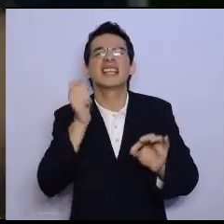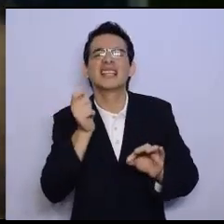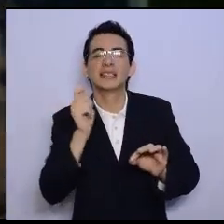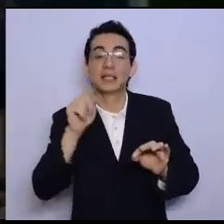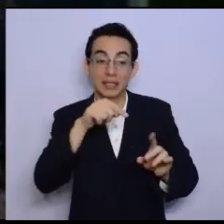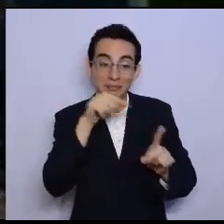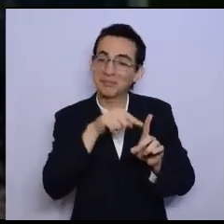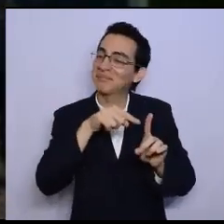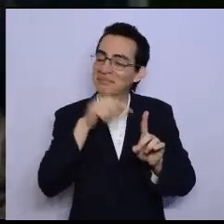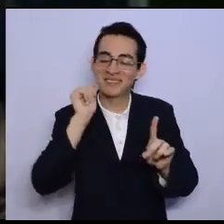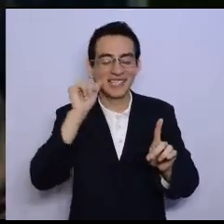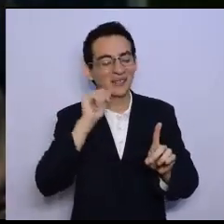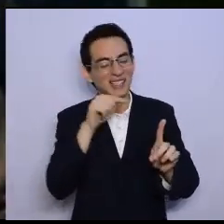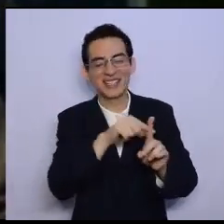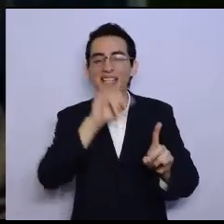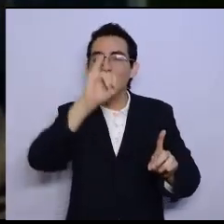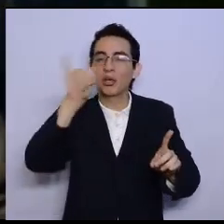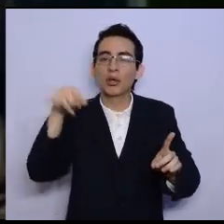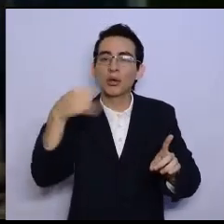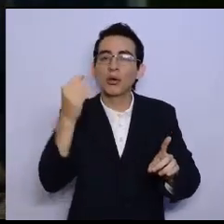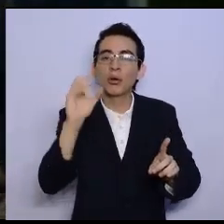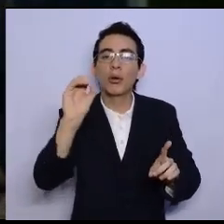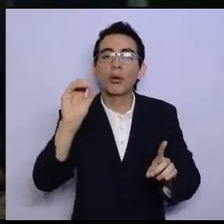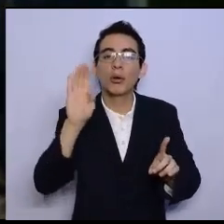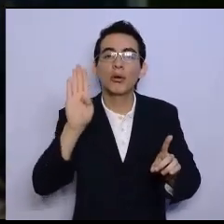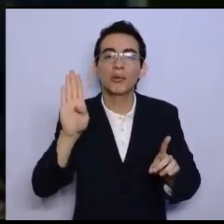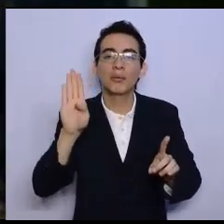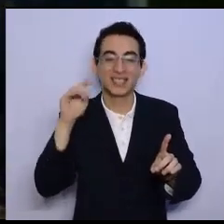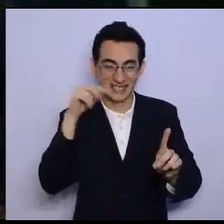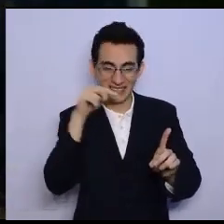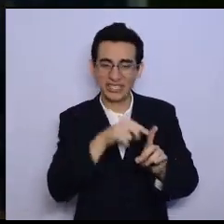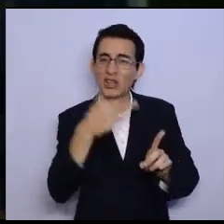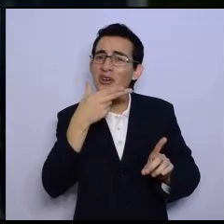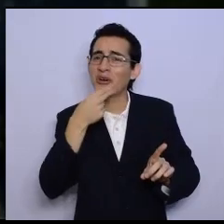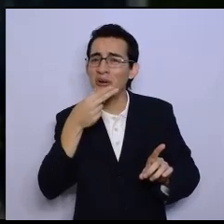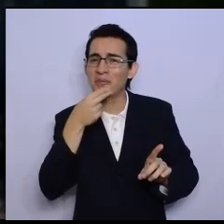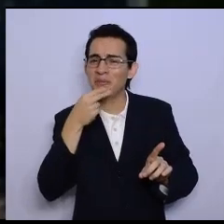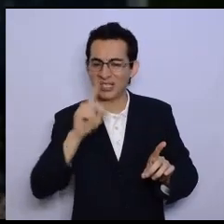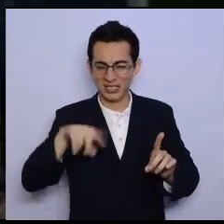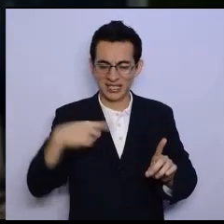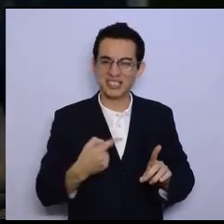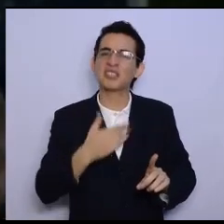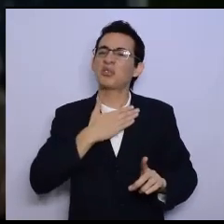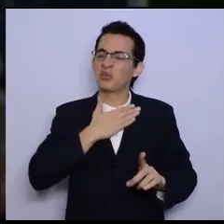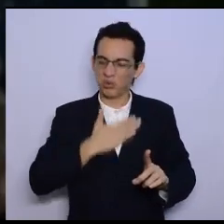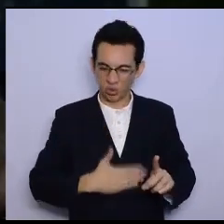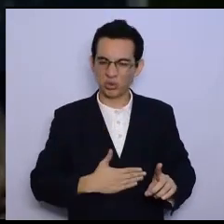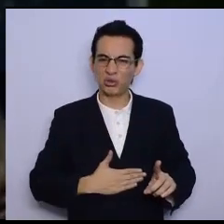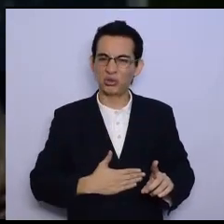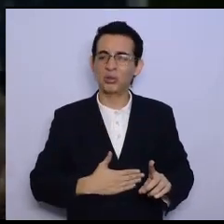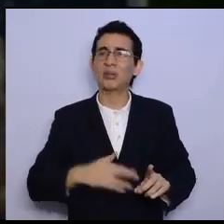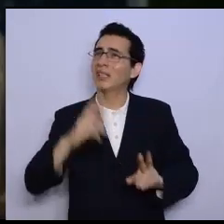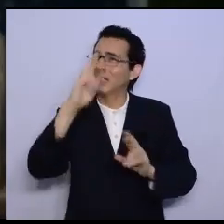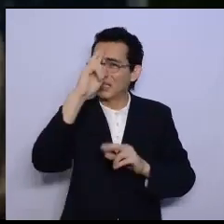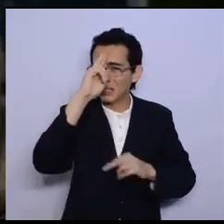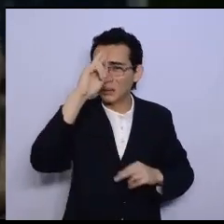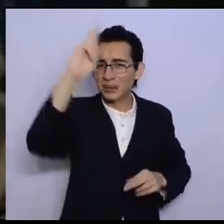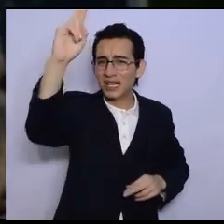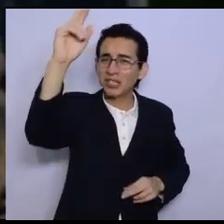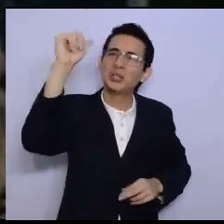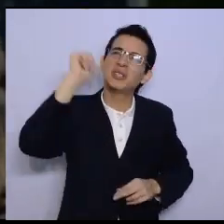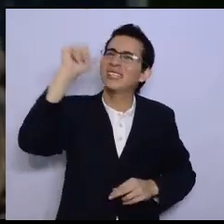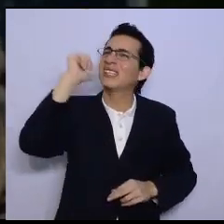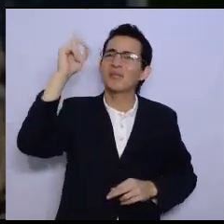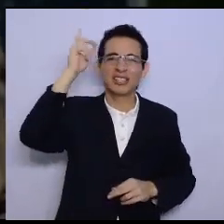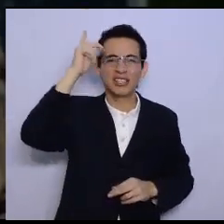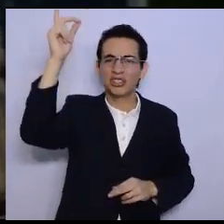Job. Job, a pesar de que fue un hombre justo, temeroso de Dios, apartado del